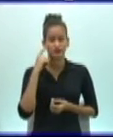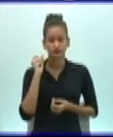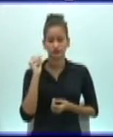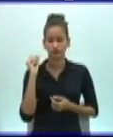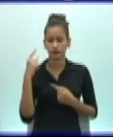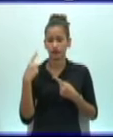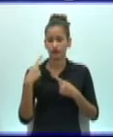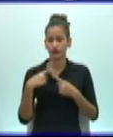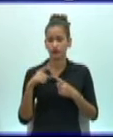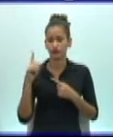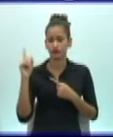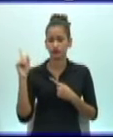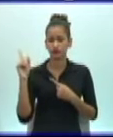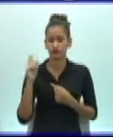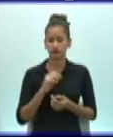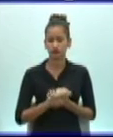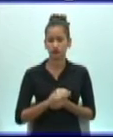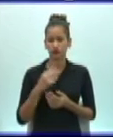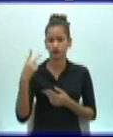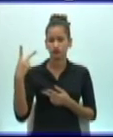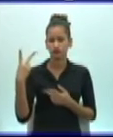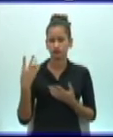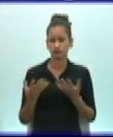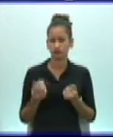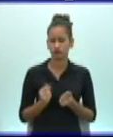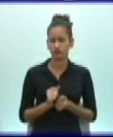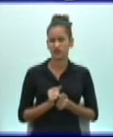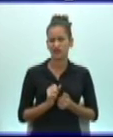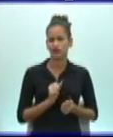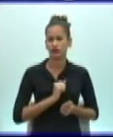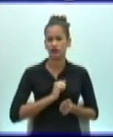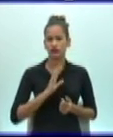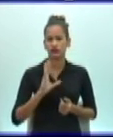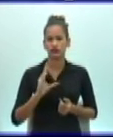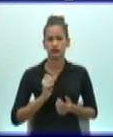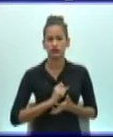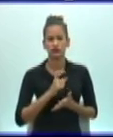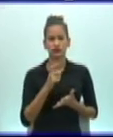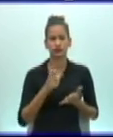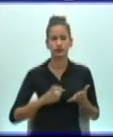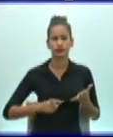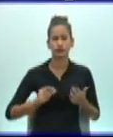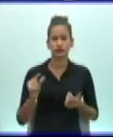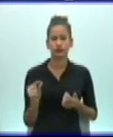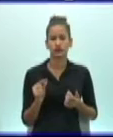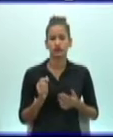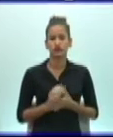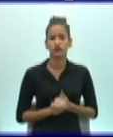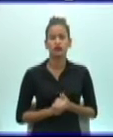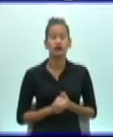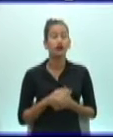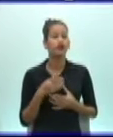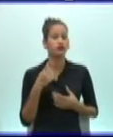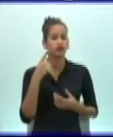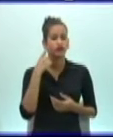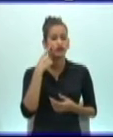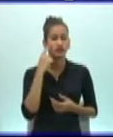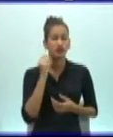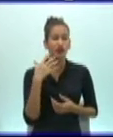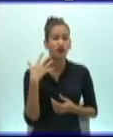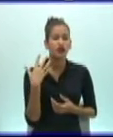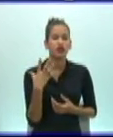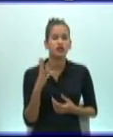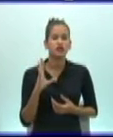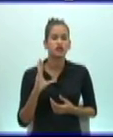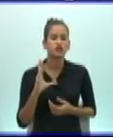cabello era rubio sol. ¿Qué nos quiere decir el poeta? Nos está dando la visión del color del cabello